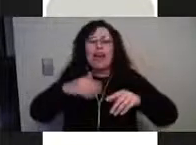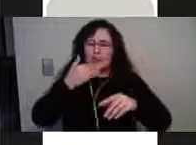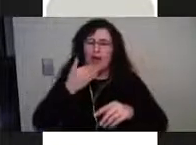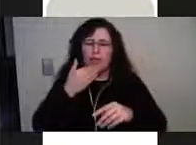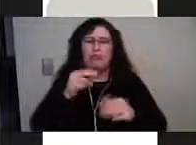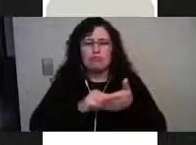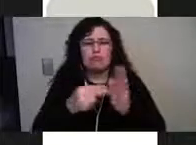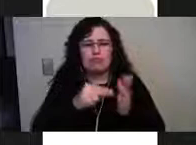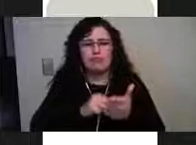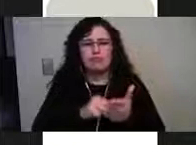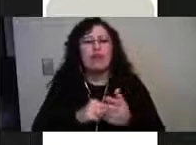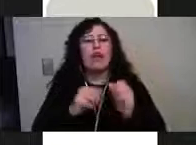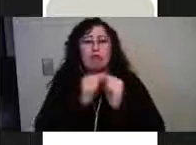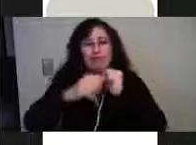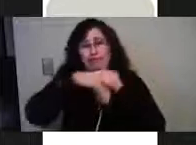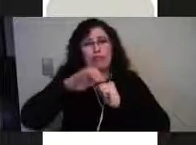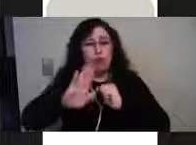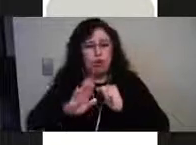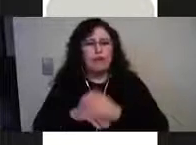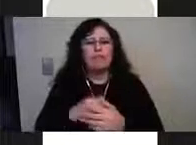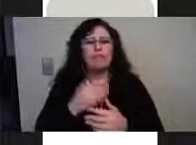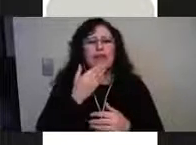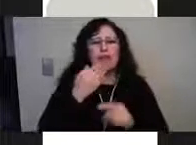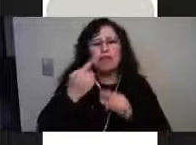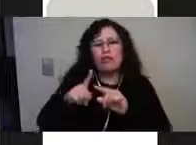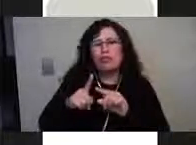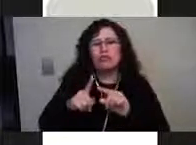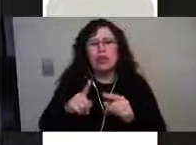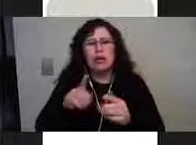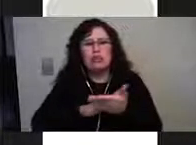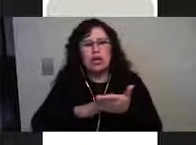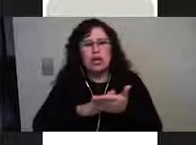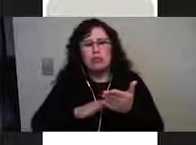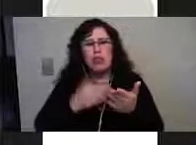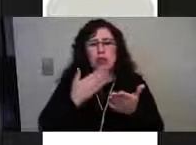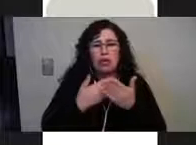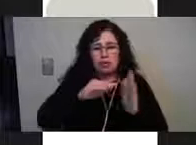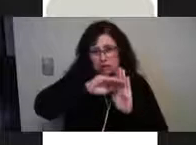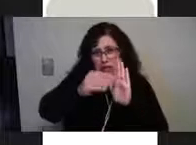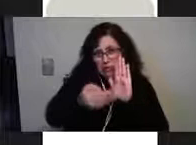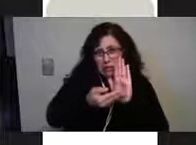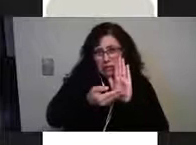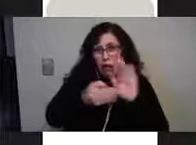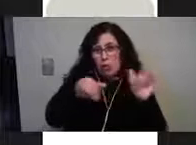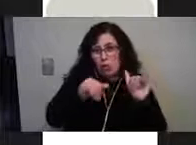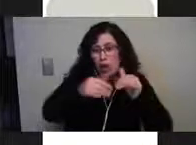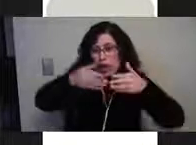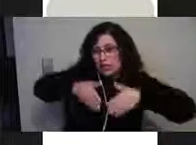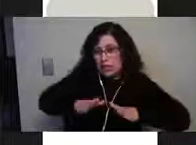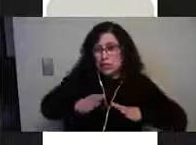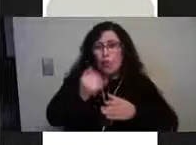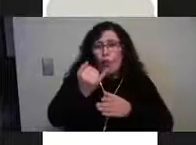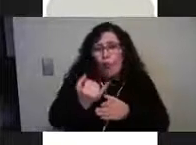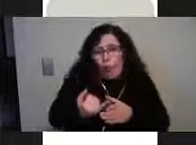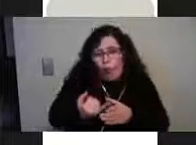del nacimiento, ¿ya? Asociada a prematuridad, ¿cierto? Y bajo peso. Otra causa puede ser un desprendimiento